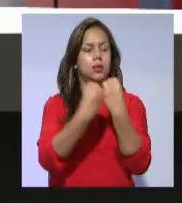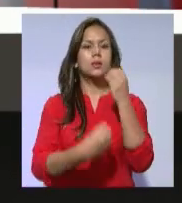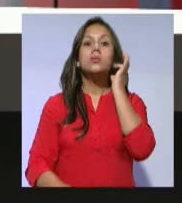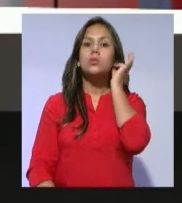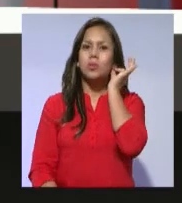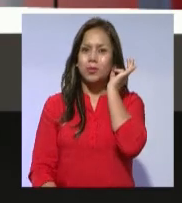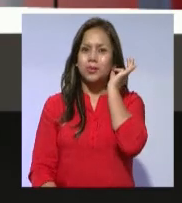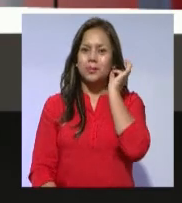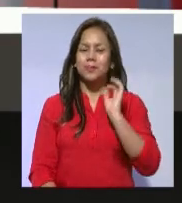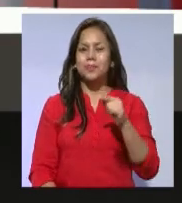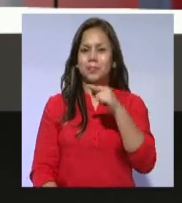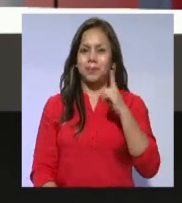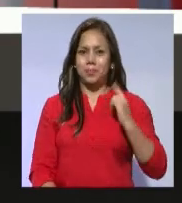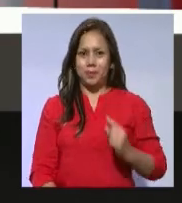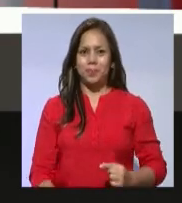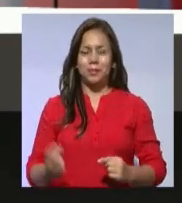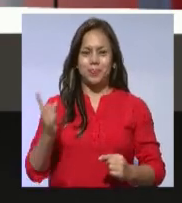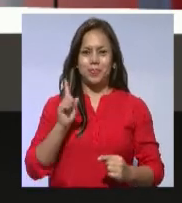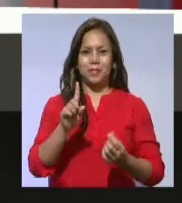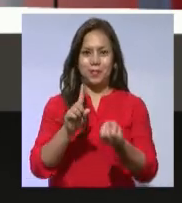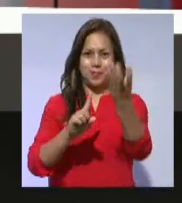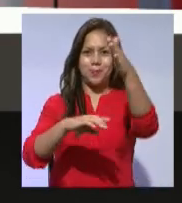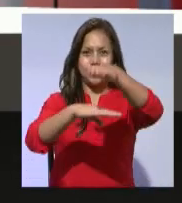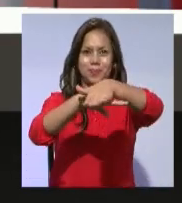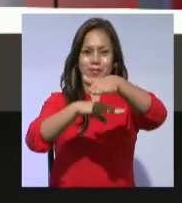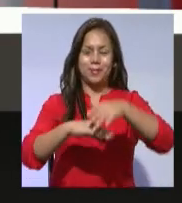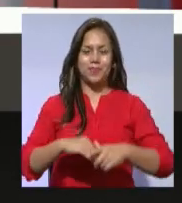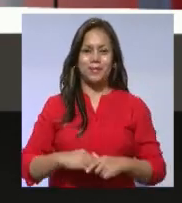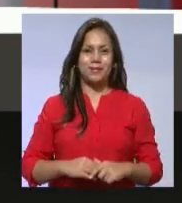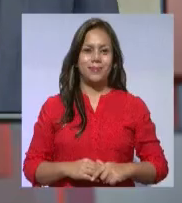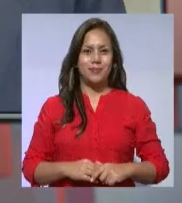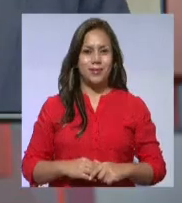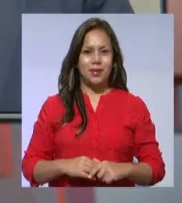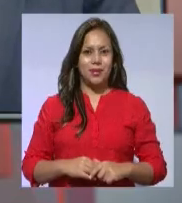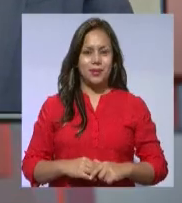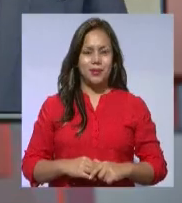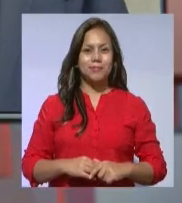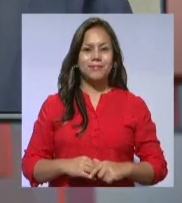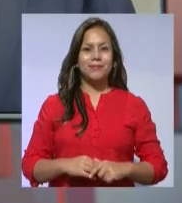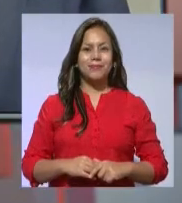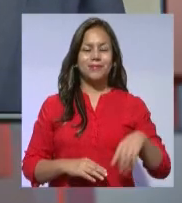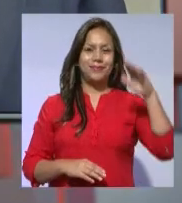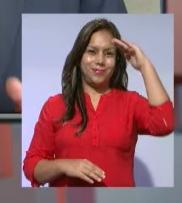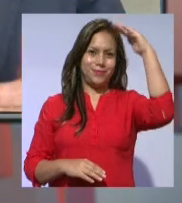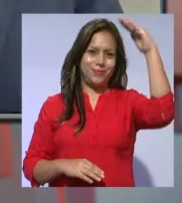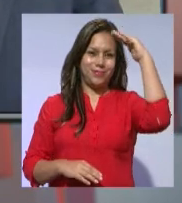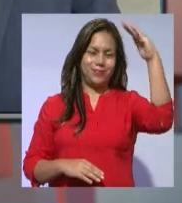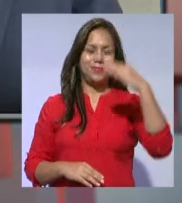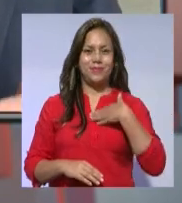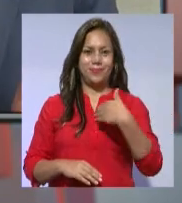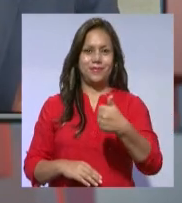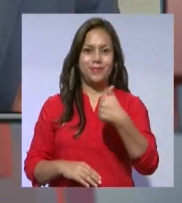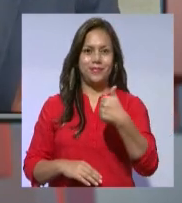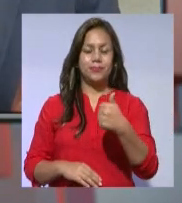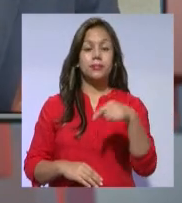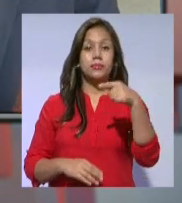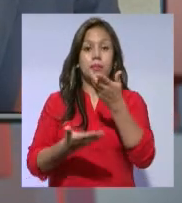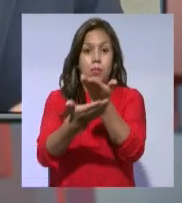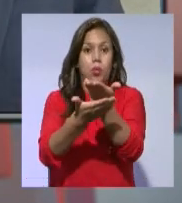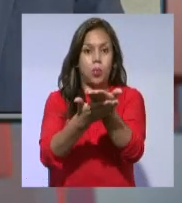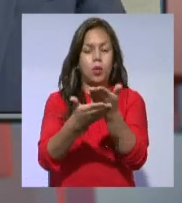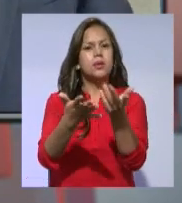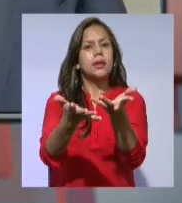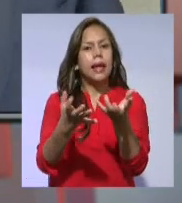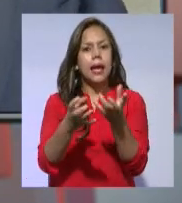ricardo bravo nos amplíe la información buenas tardes así es que tal buenas tardes en la propuesta lo que busca es una